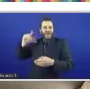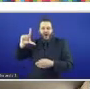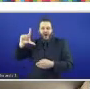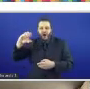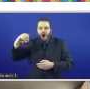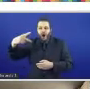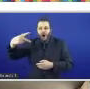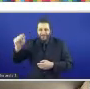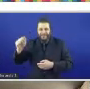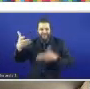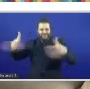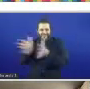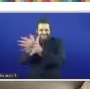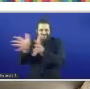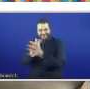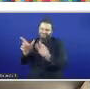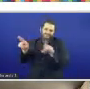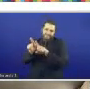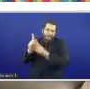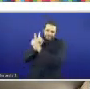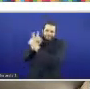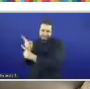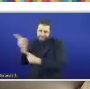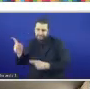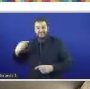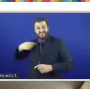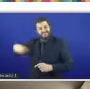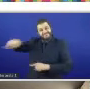racistas, y esas prácticas